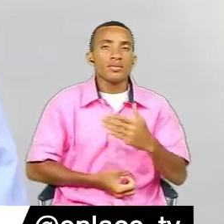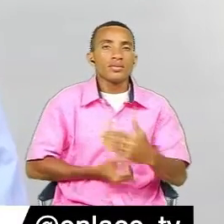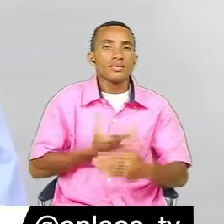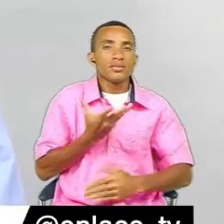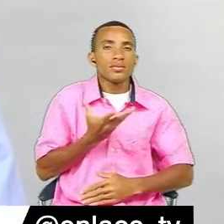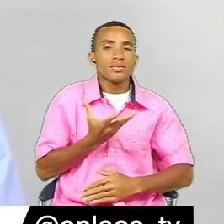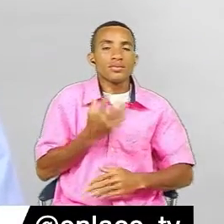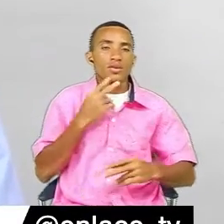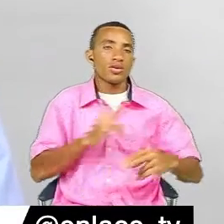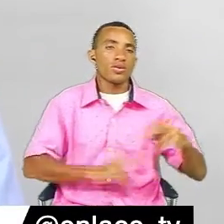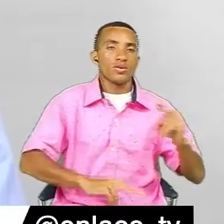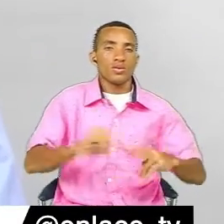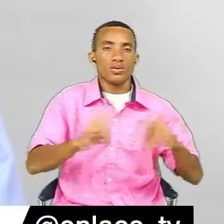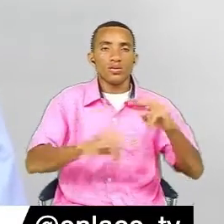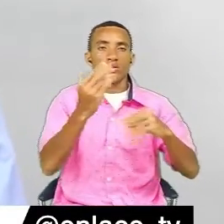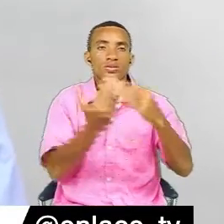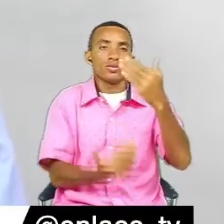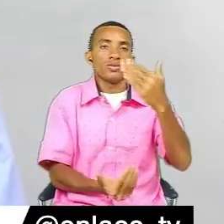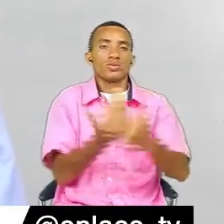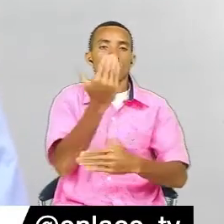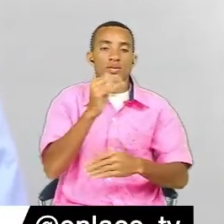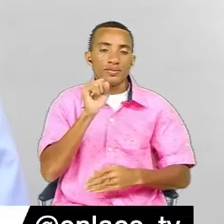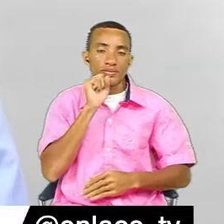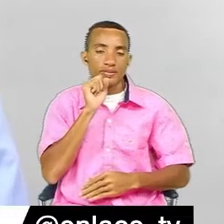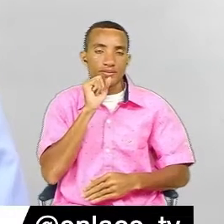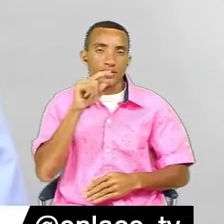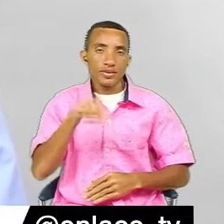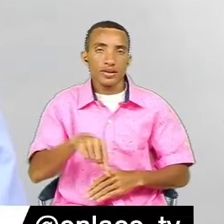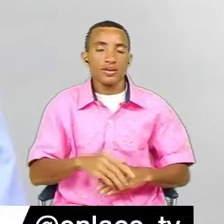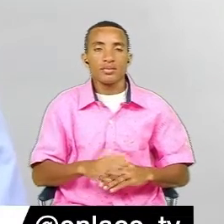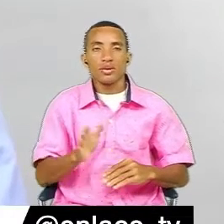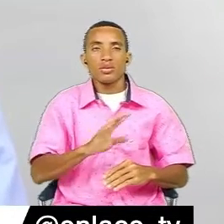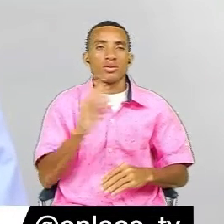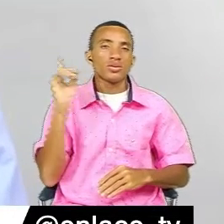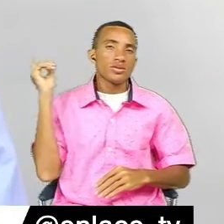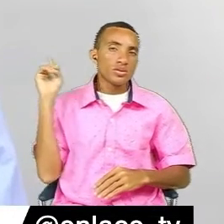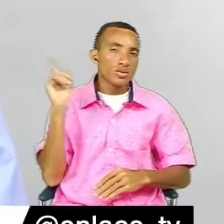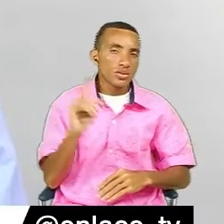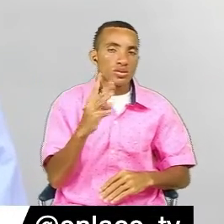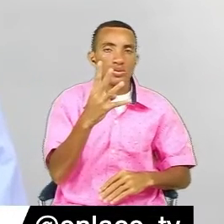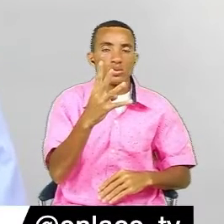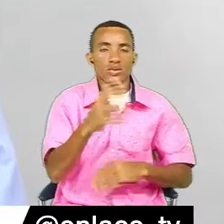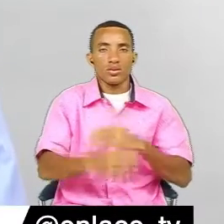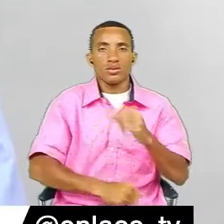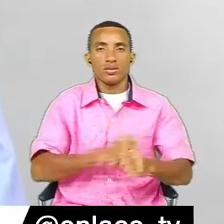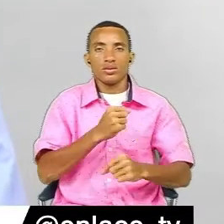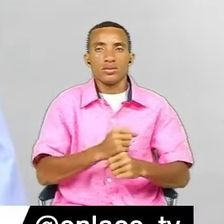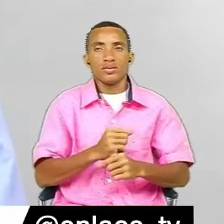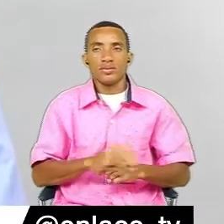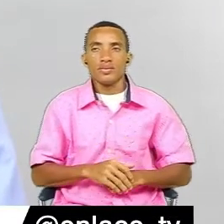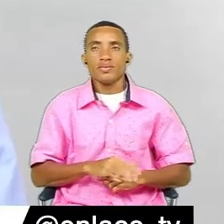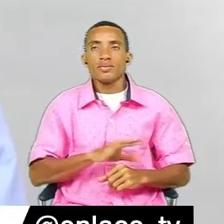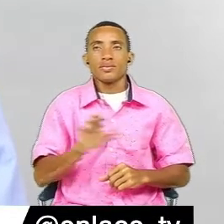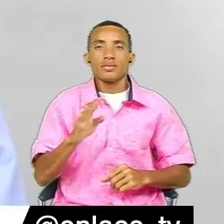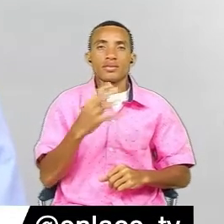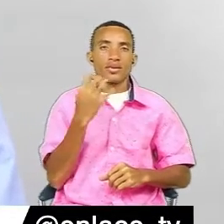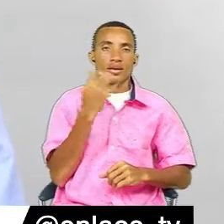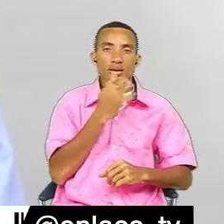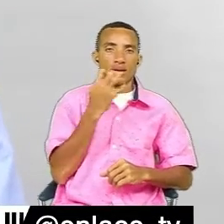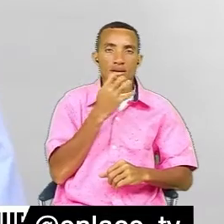o la construcción de una nueva cárcel en Barranca Bermeja, que eso llevamos ya casi 4 años con la administración del